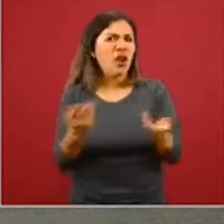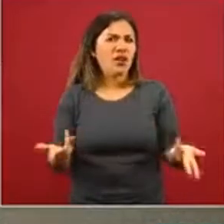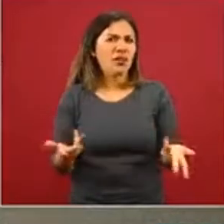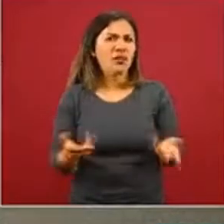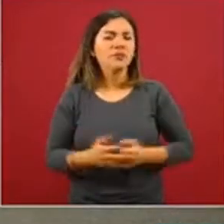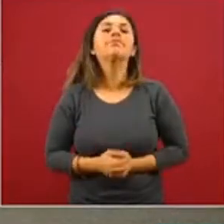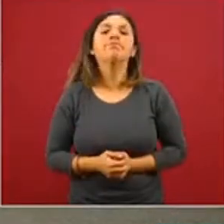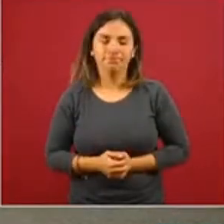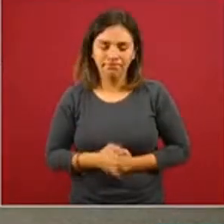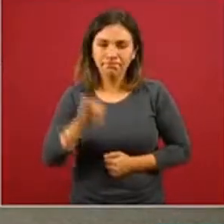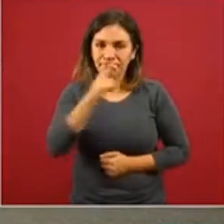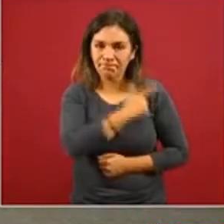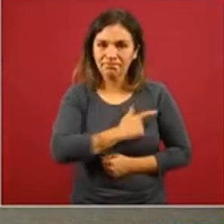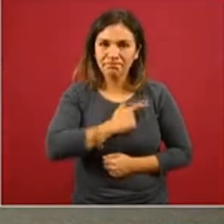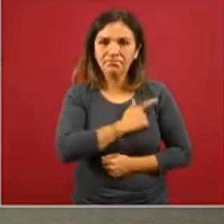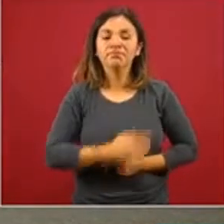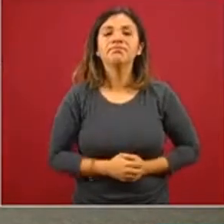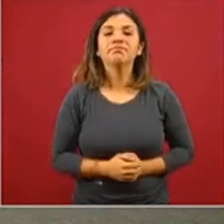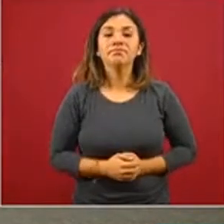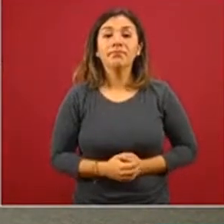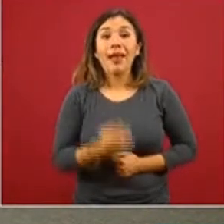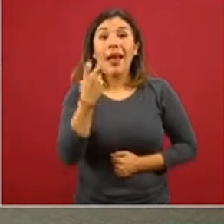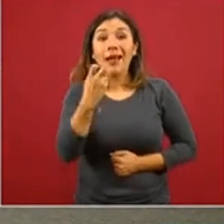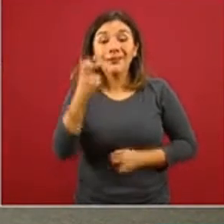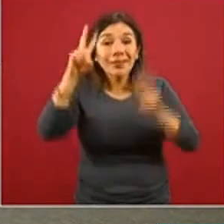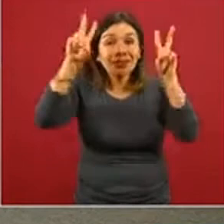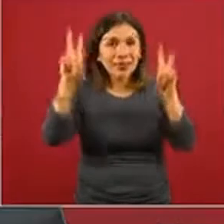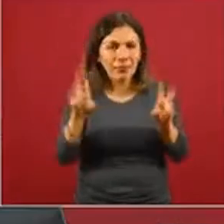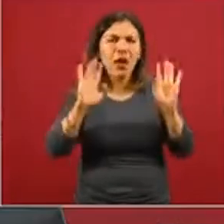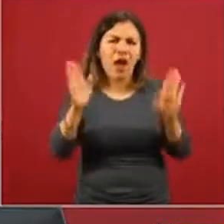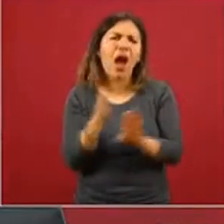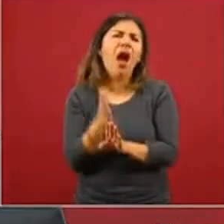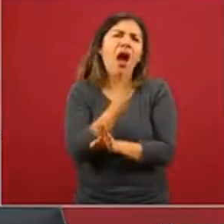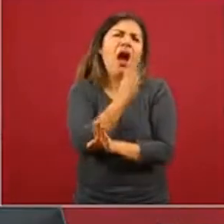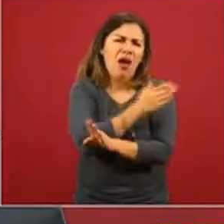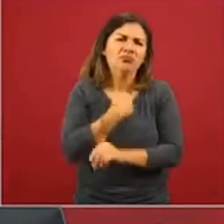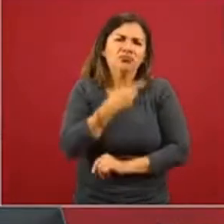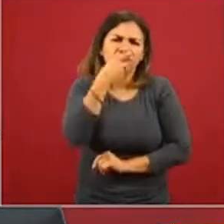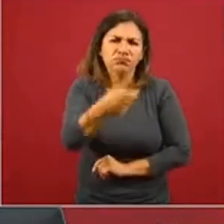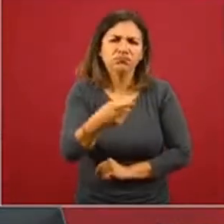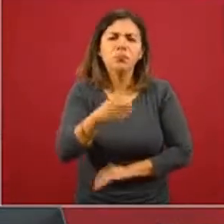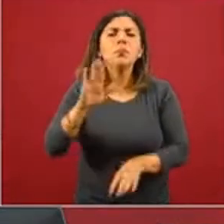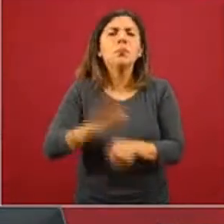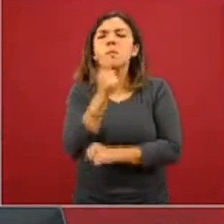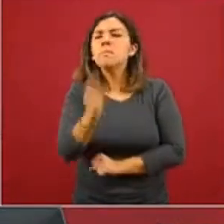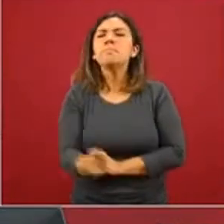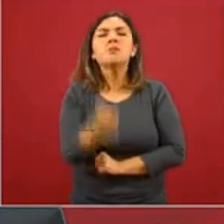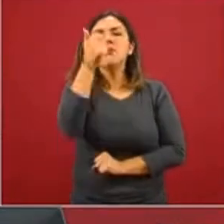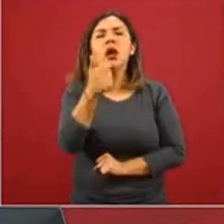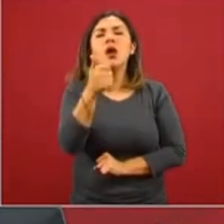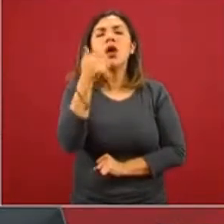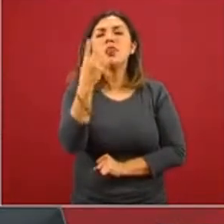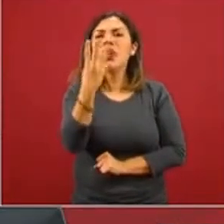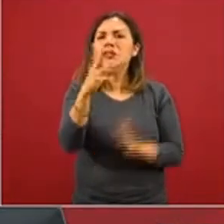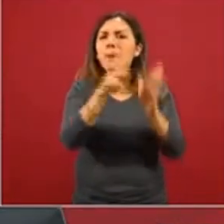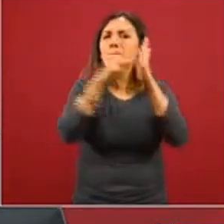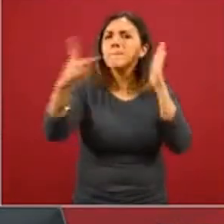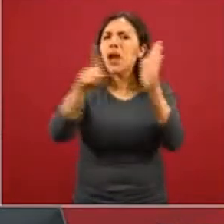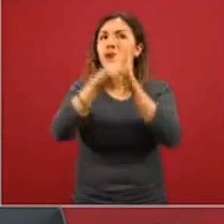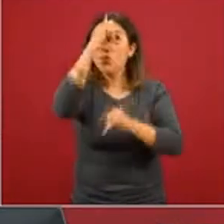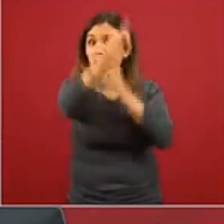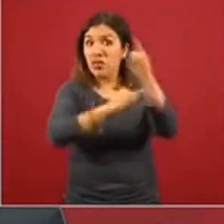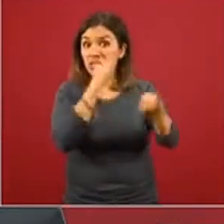Gracias. Cómo no, con mucho gusto. Este es un tema que tratamos hace algunas semanas a partir de que 3